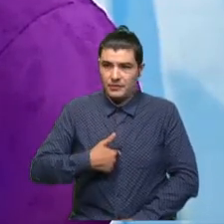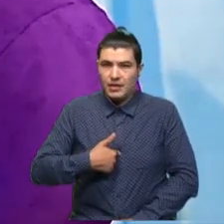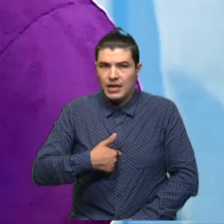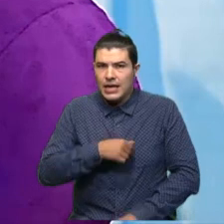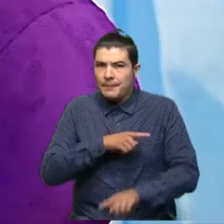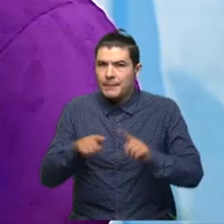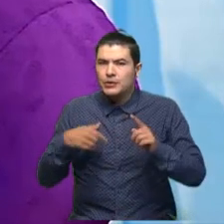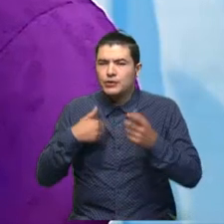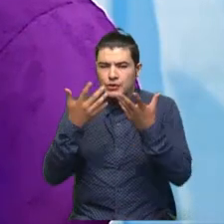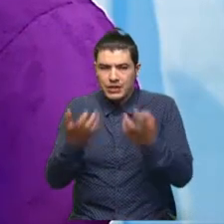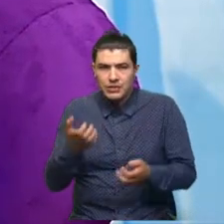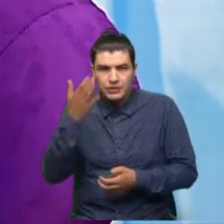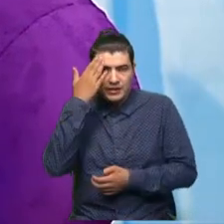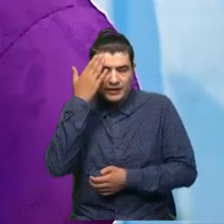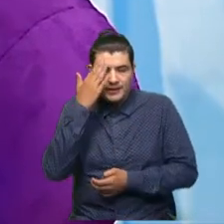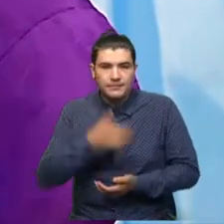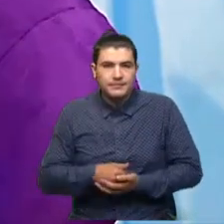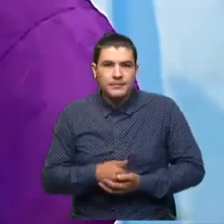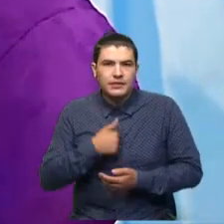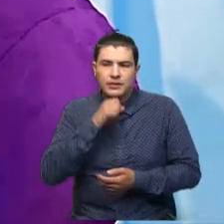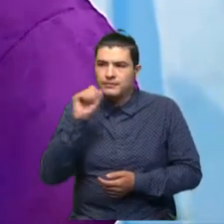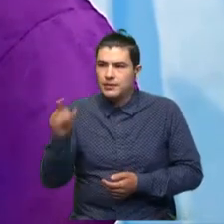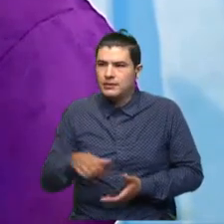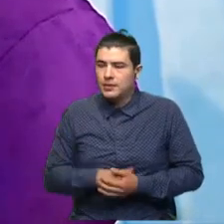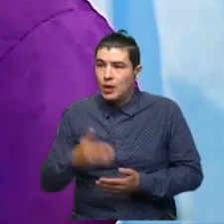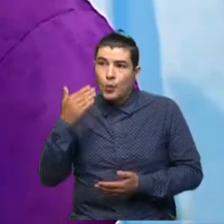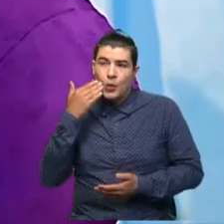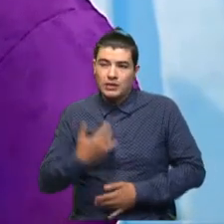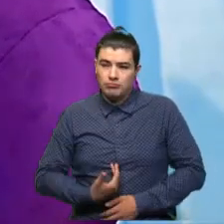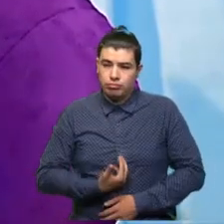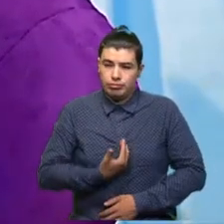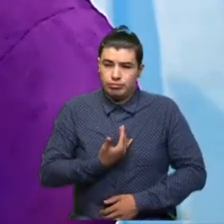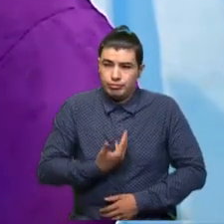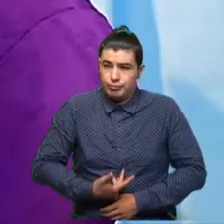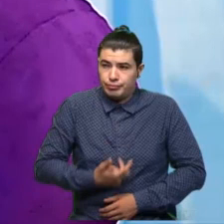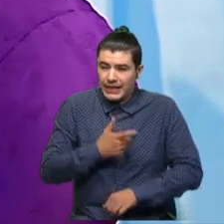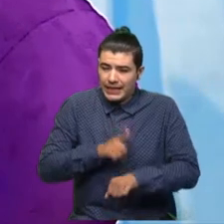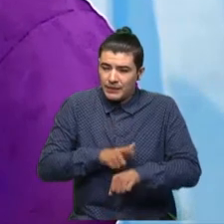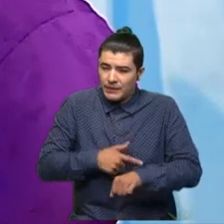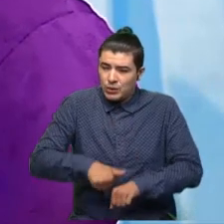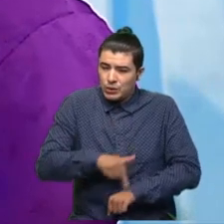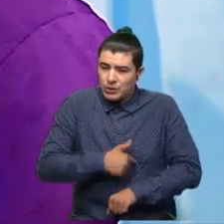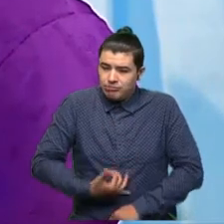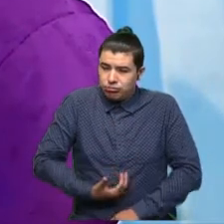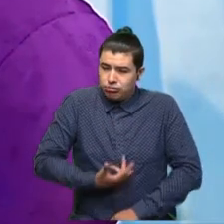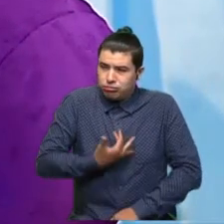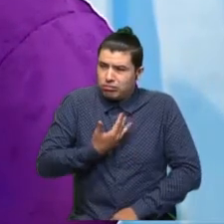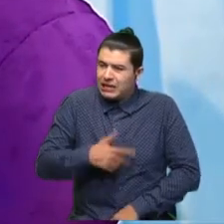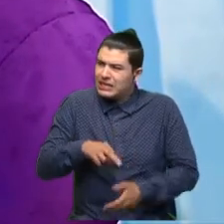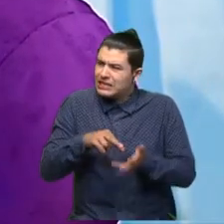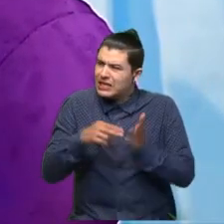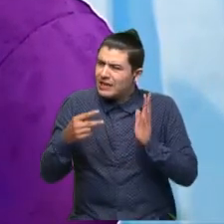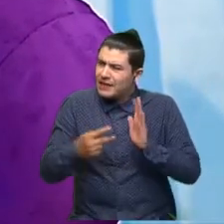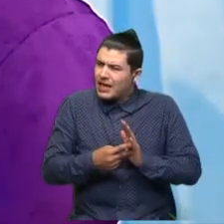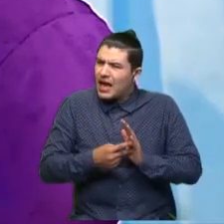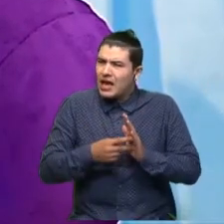Quiero saber lo siguiente. Sabemos que cuando la gastritis avanza demasiado, él lleva a unas perforaciones o lo